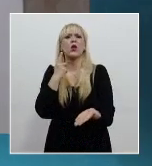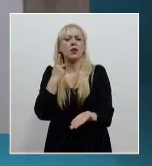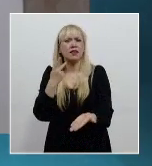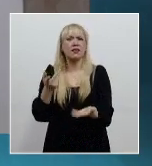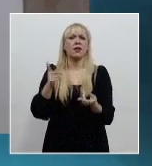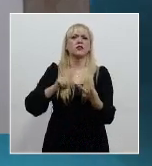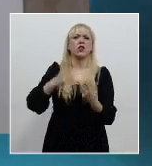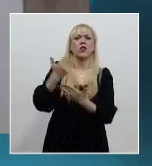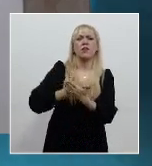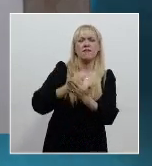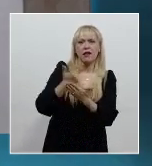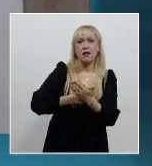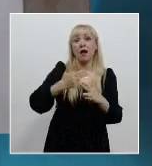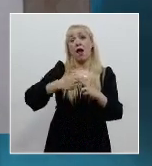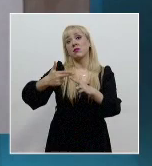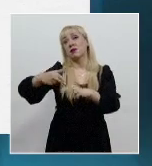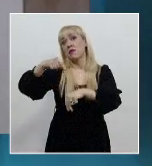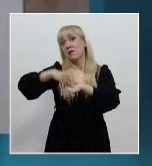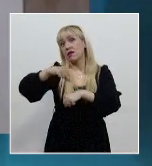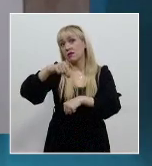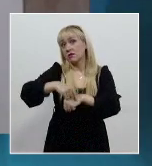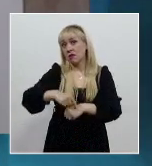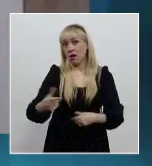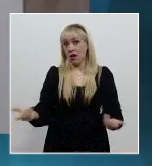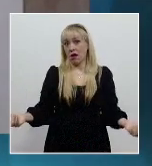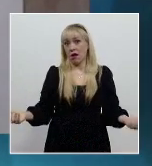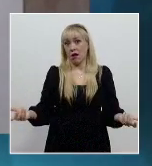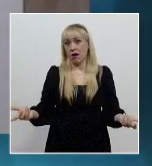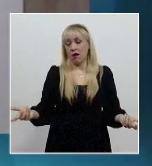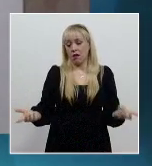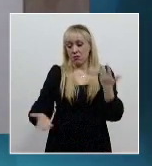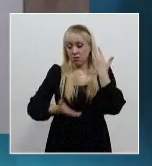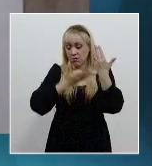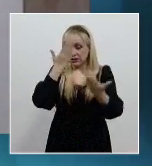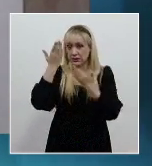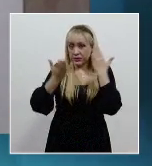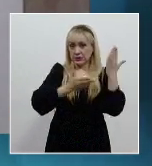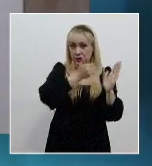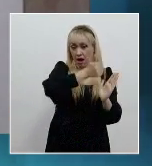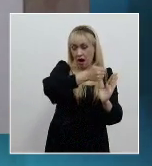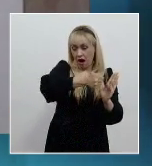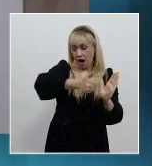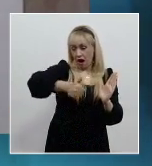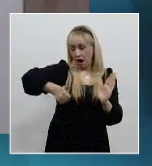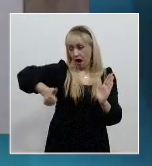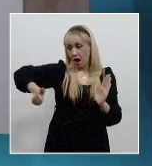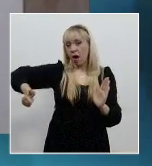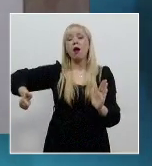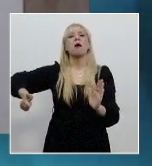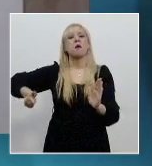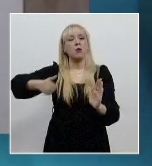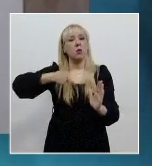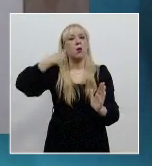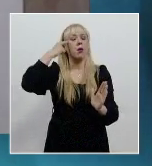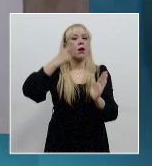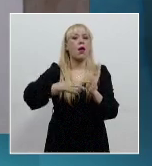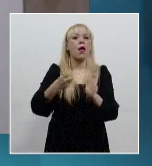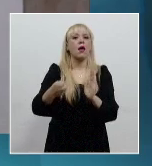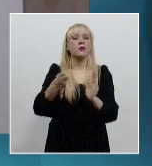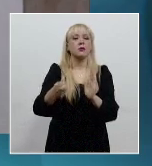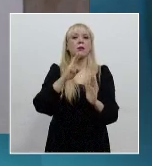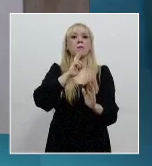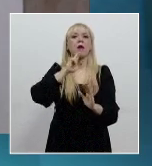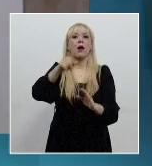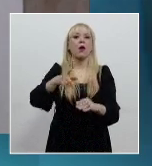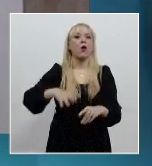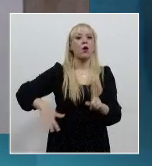políticas, contabilidad, hasta medicina, bien analizadas por las diferentes facultades, de verdad me parece a mí que van a incidir en